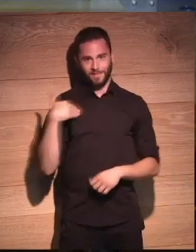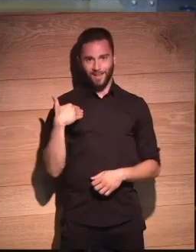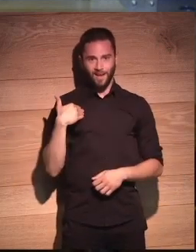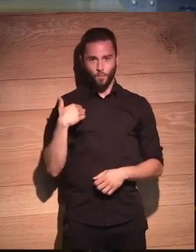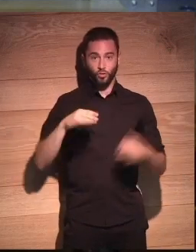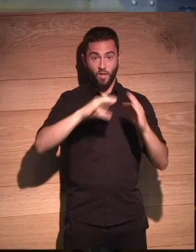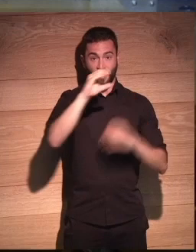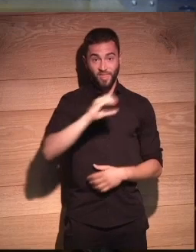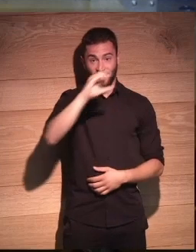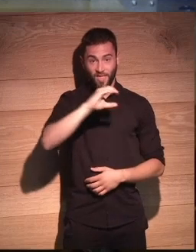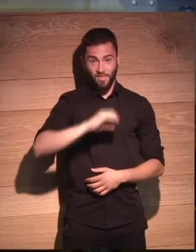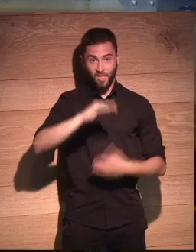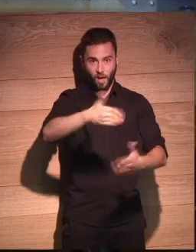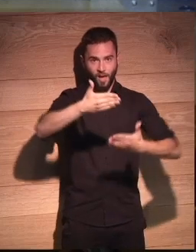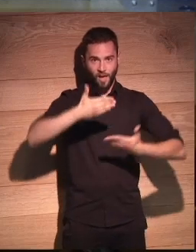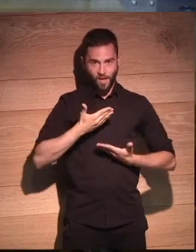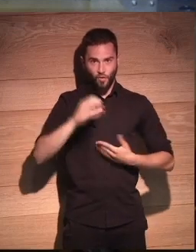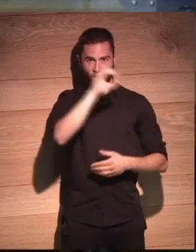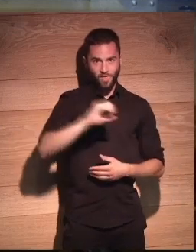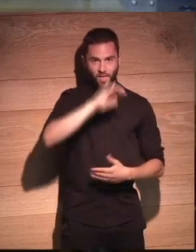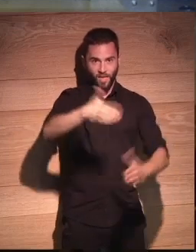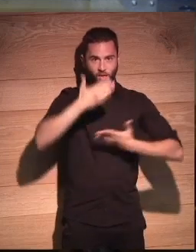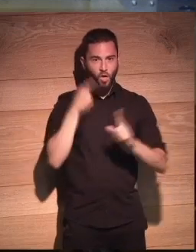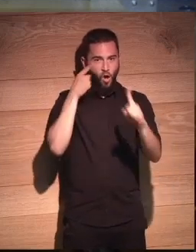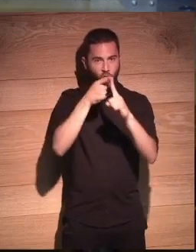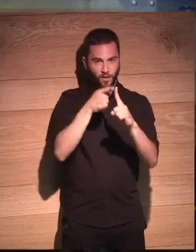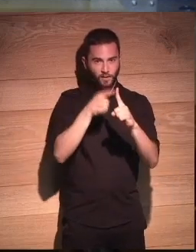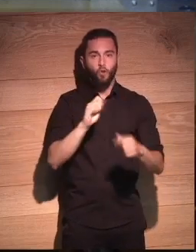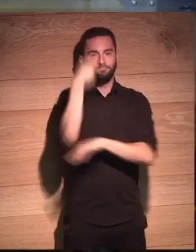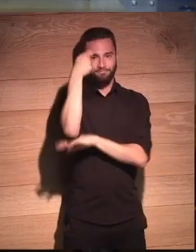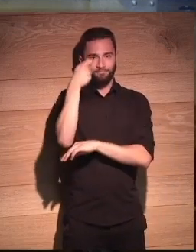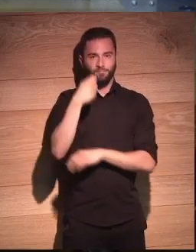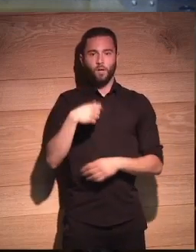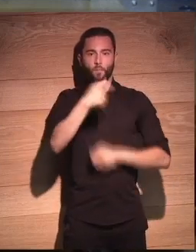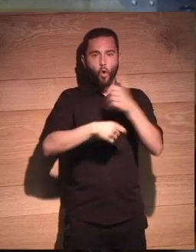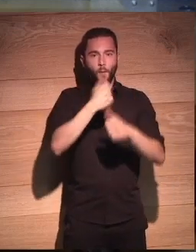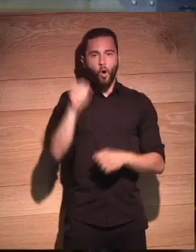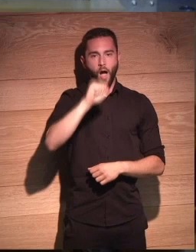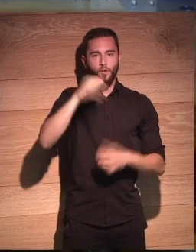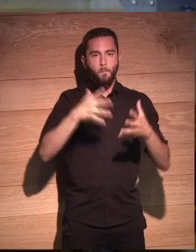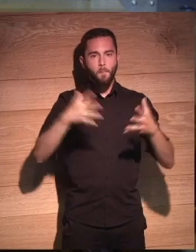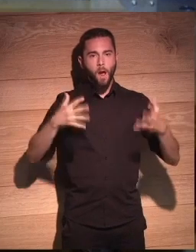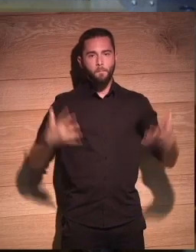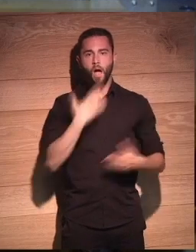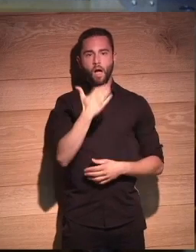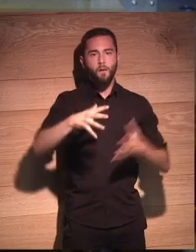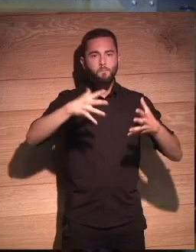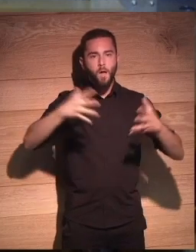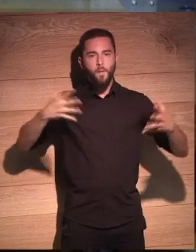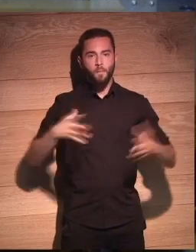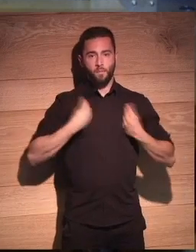mano inestimable, ¿no?, en conseguir este objetivo. Cada vez vivimos más años, cada vez vivimos mejor.